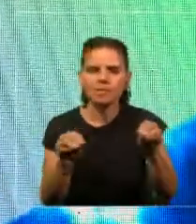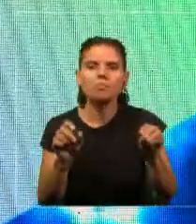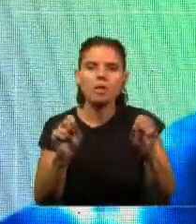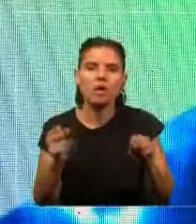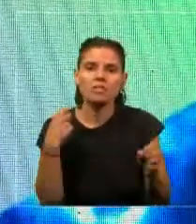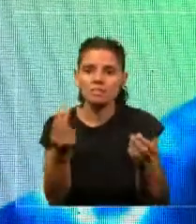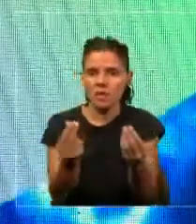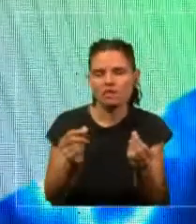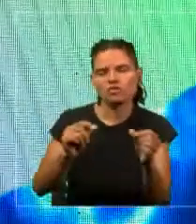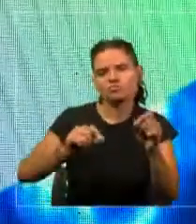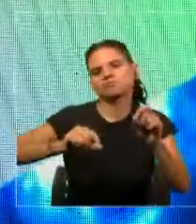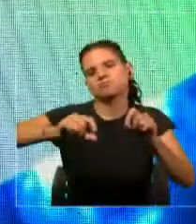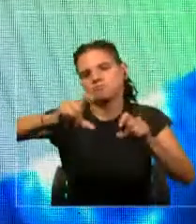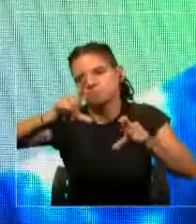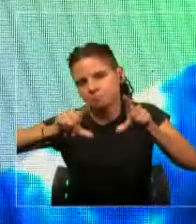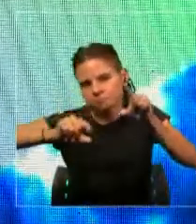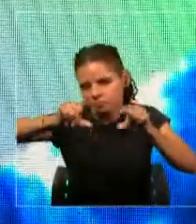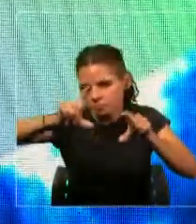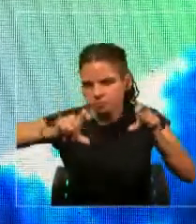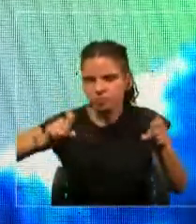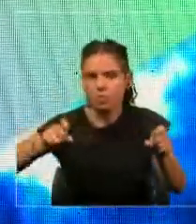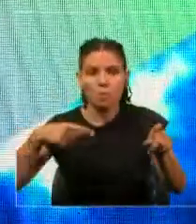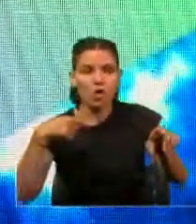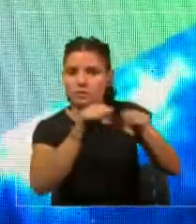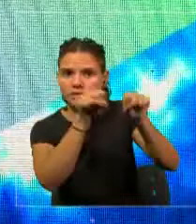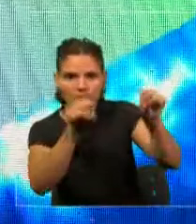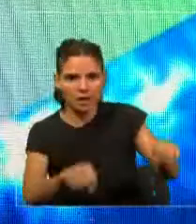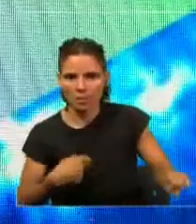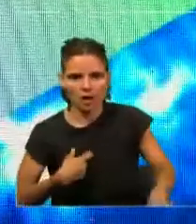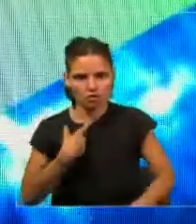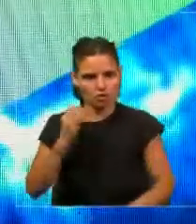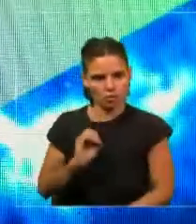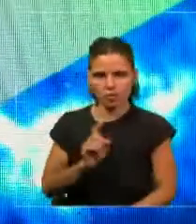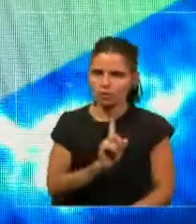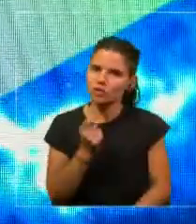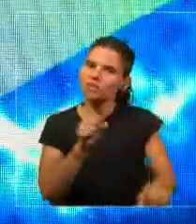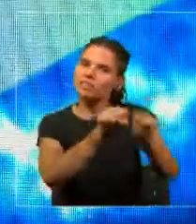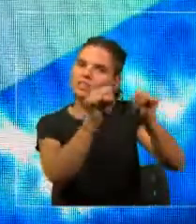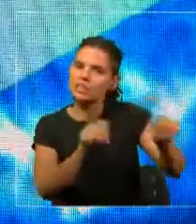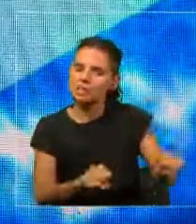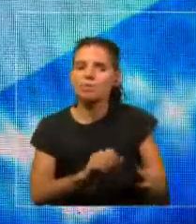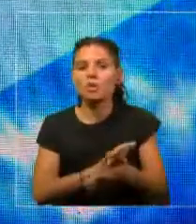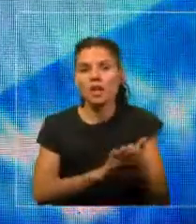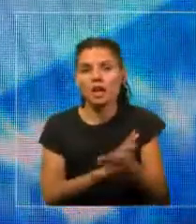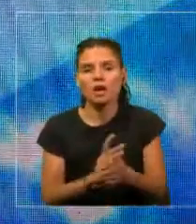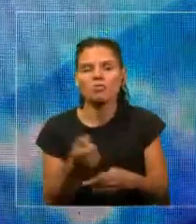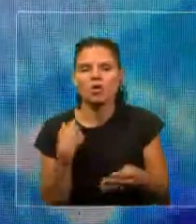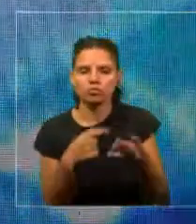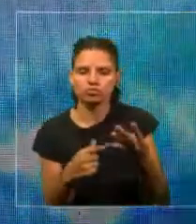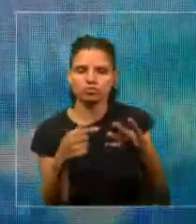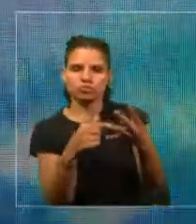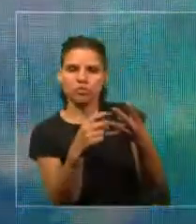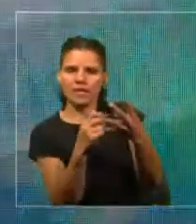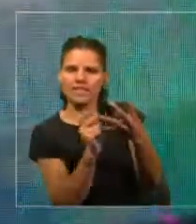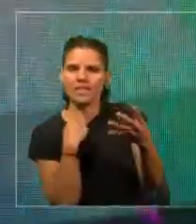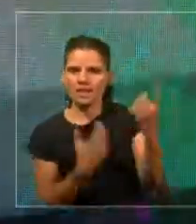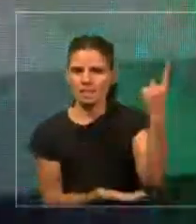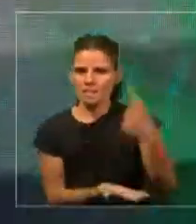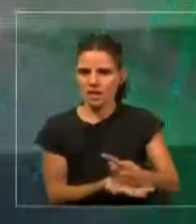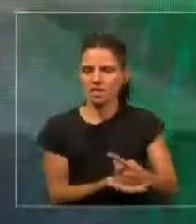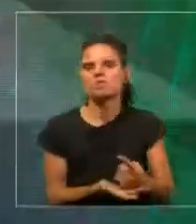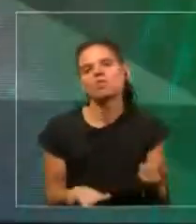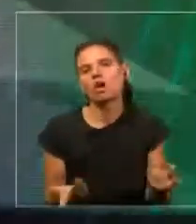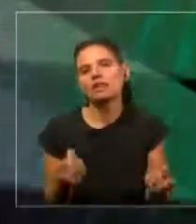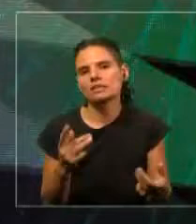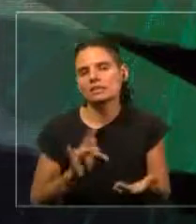por sistema. Otro ejemplo, en el estado imperativo, un campo muy sensible. Y